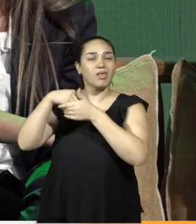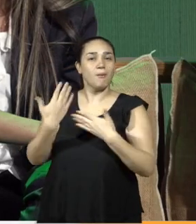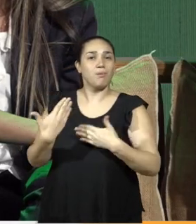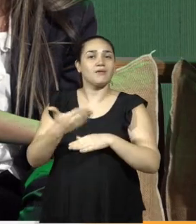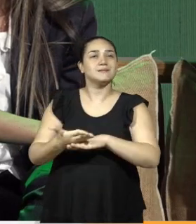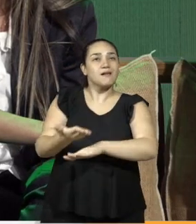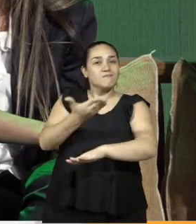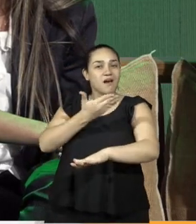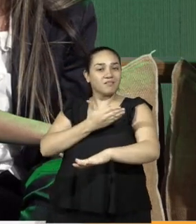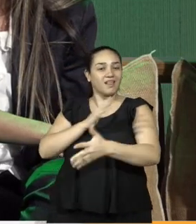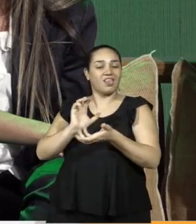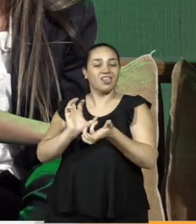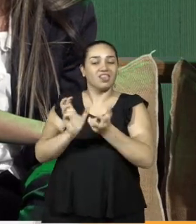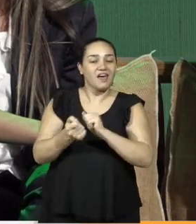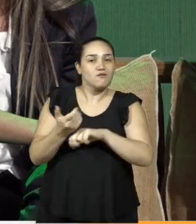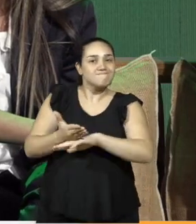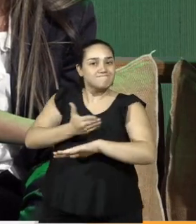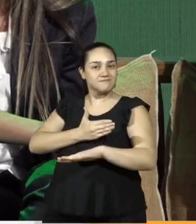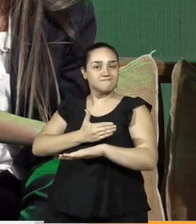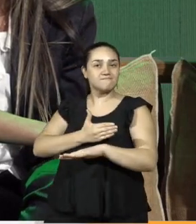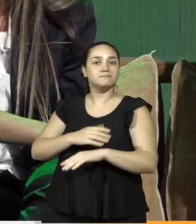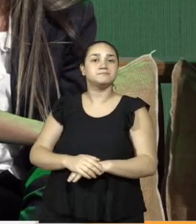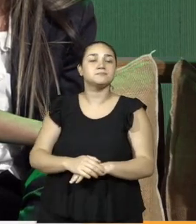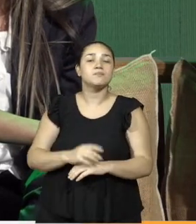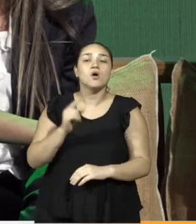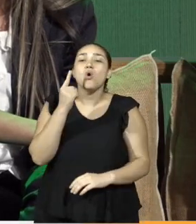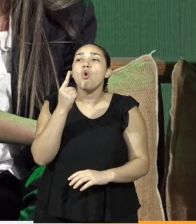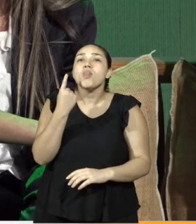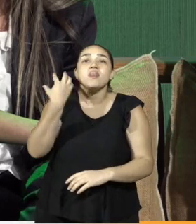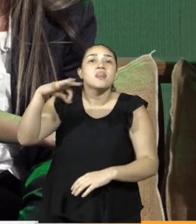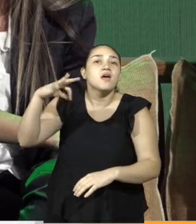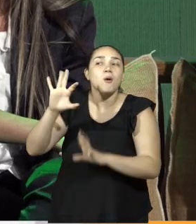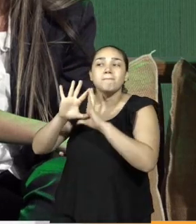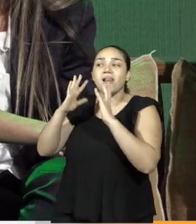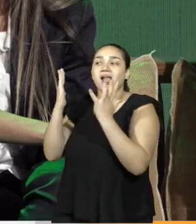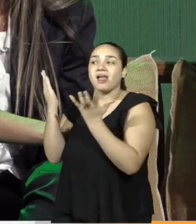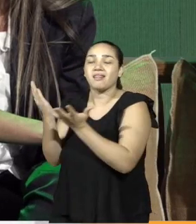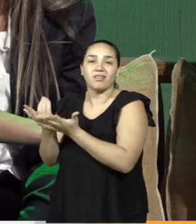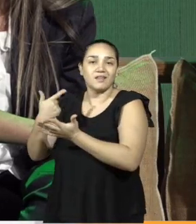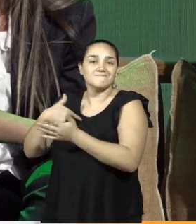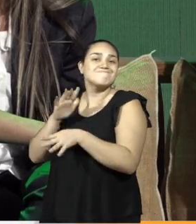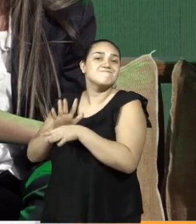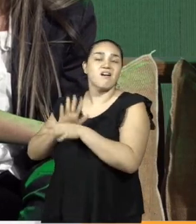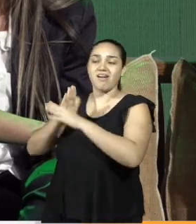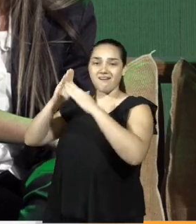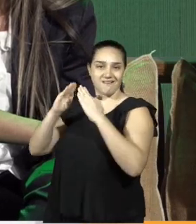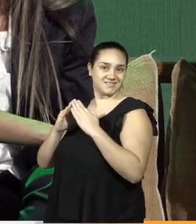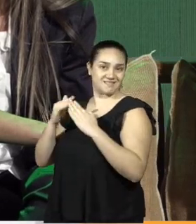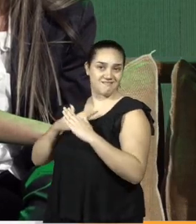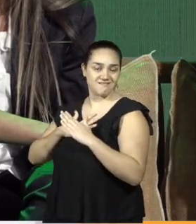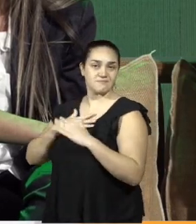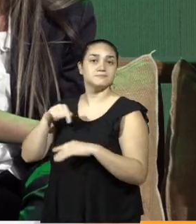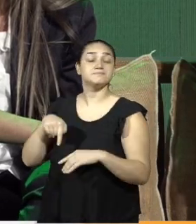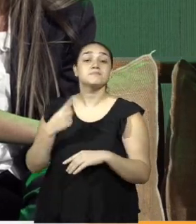revertir de alguna manera el daño que se le ha hecho al único planeta que tenemos, que es nuestra casa. Pero